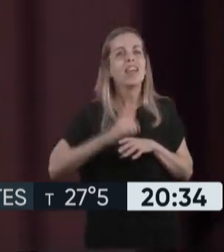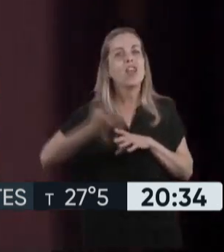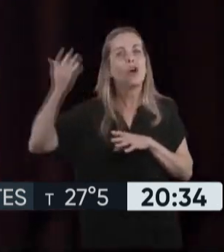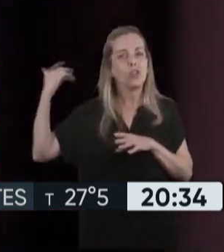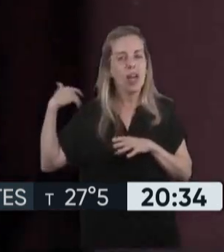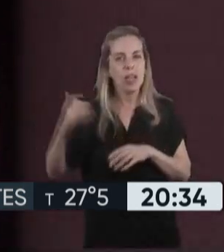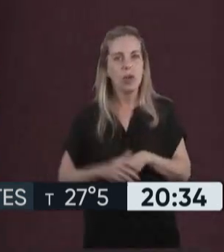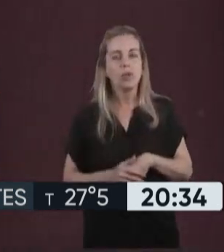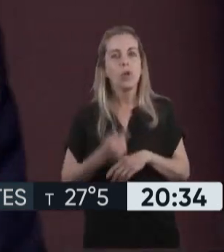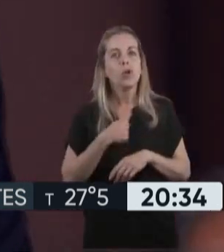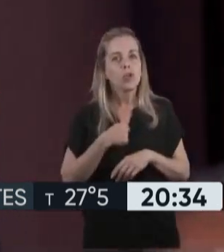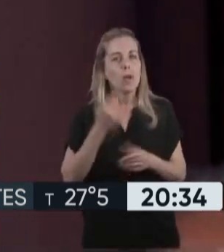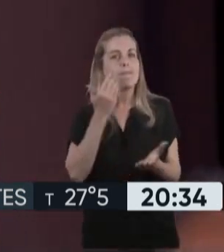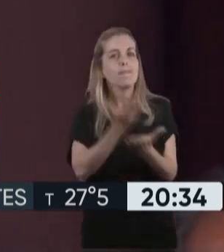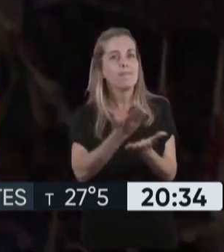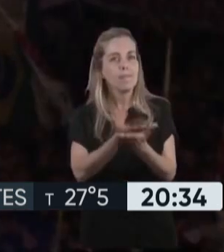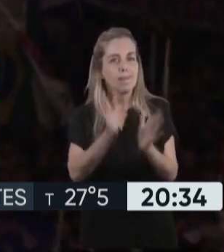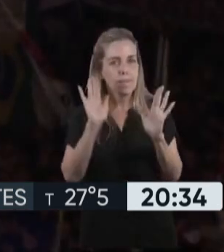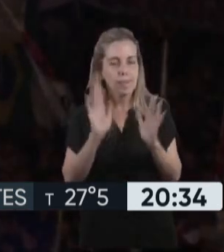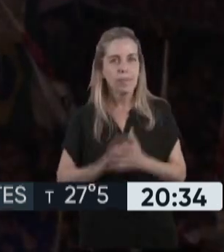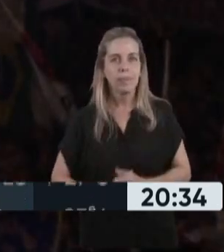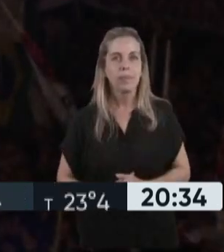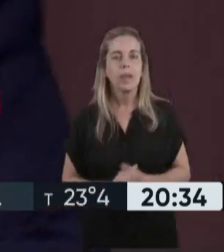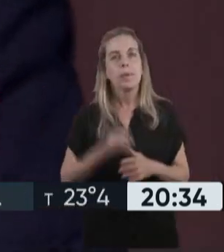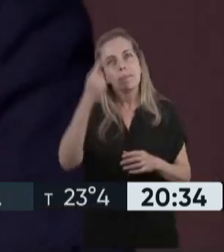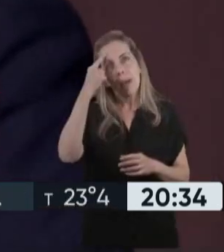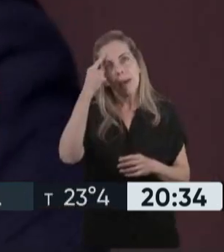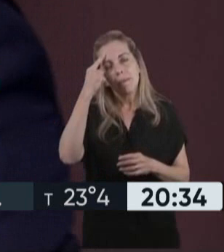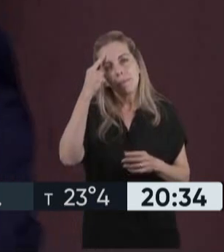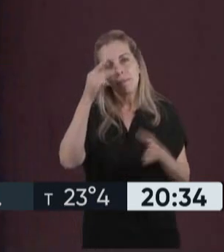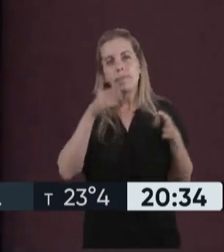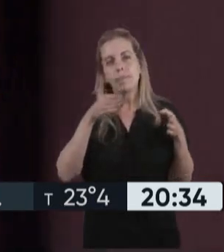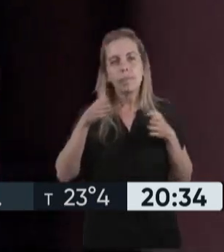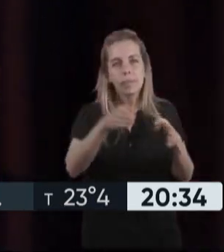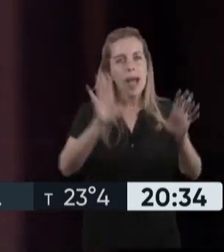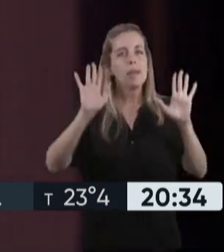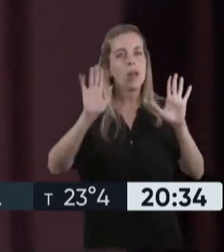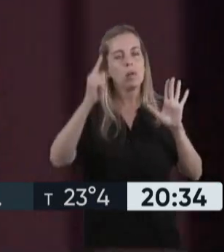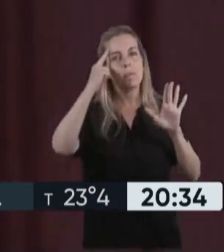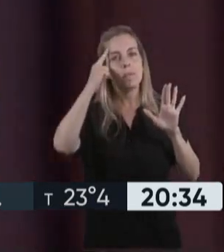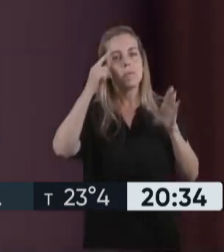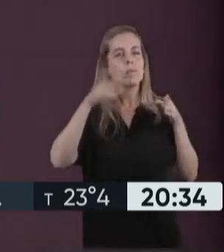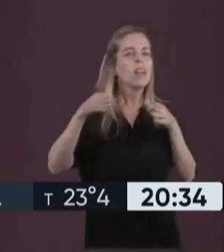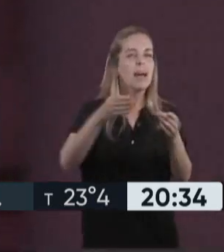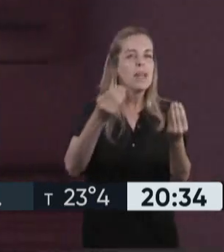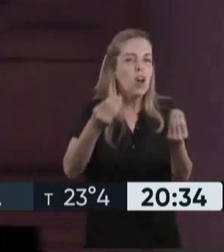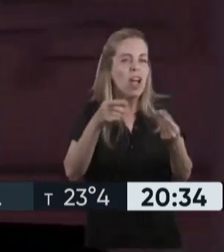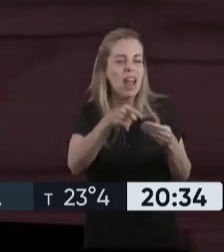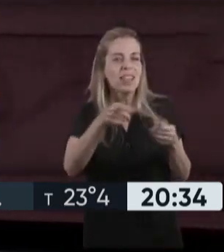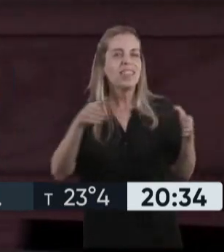Hace dos años, yo les propuse tomar un camino. Un camino que